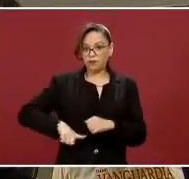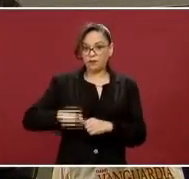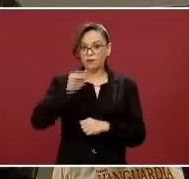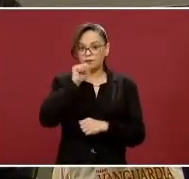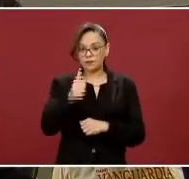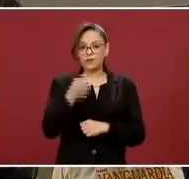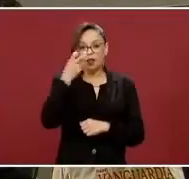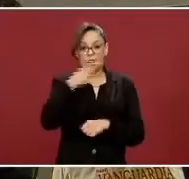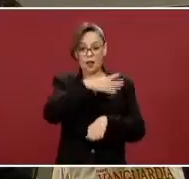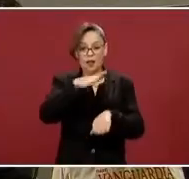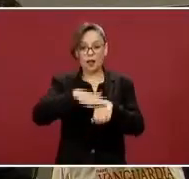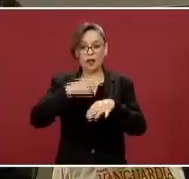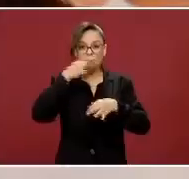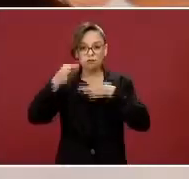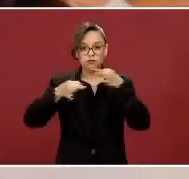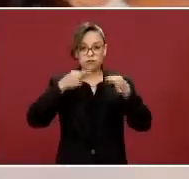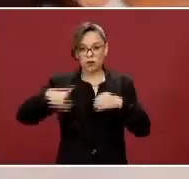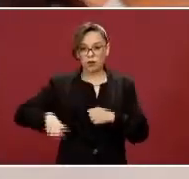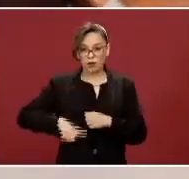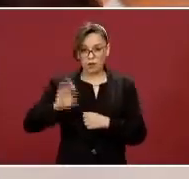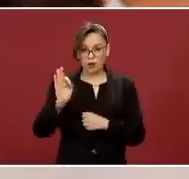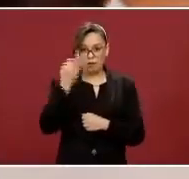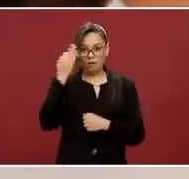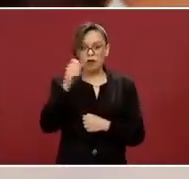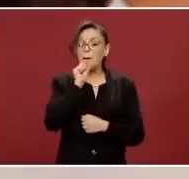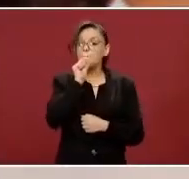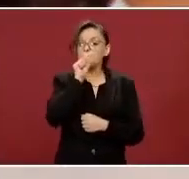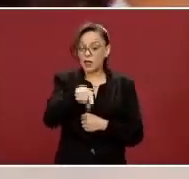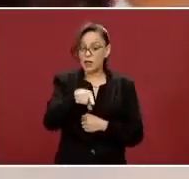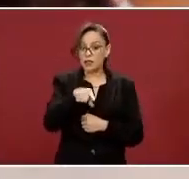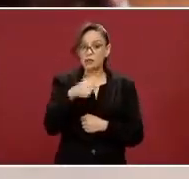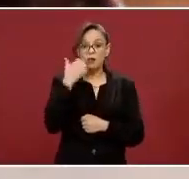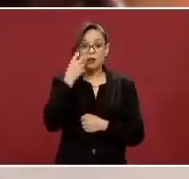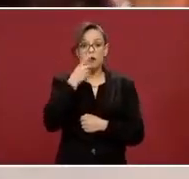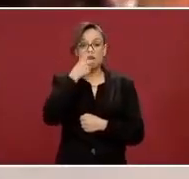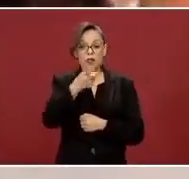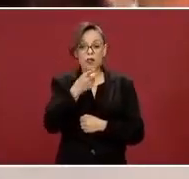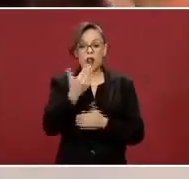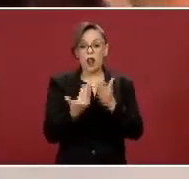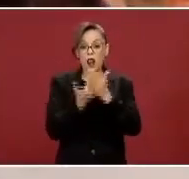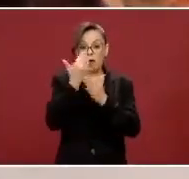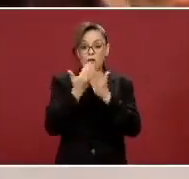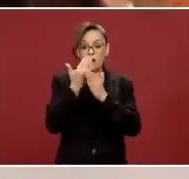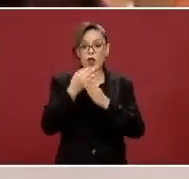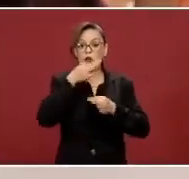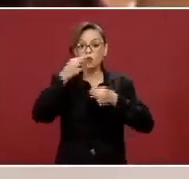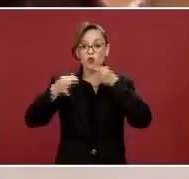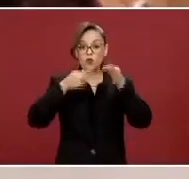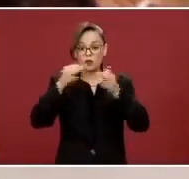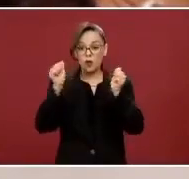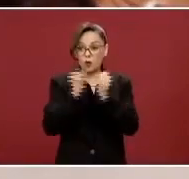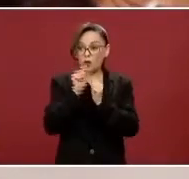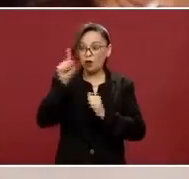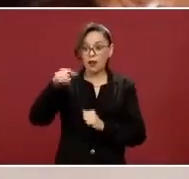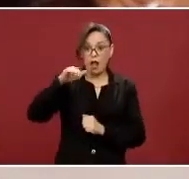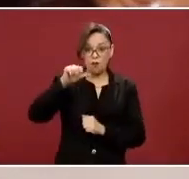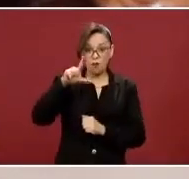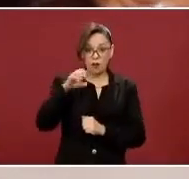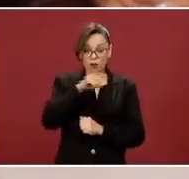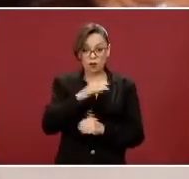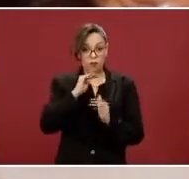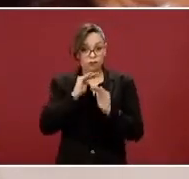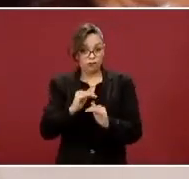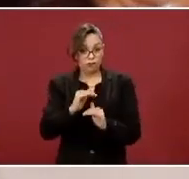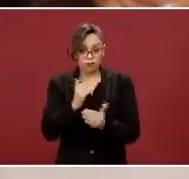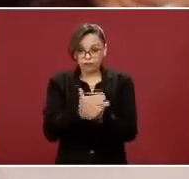federal, incluye las conferencias matutinas con el presidente Andrés Manuel López Obrador y también las personas que tienen